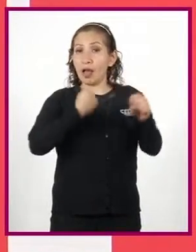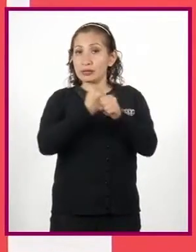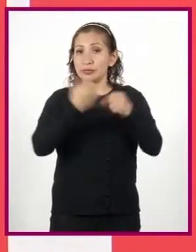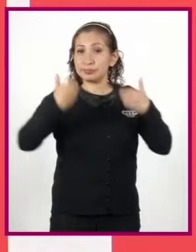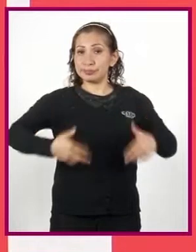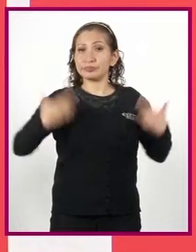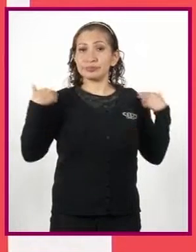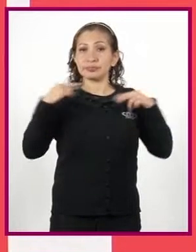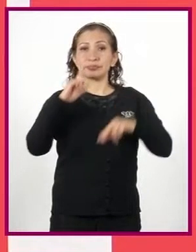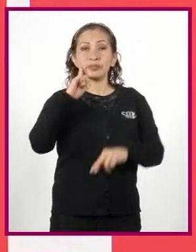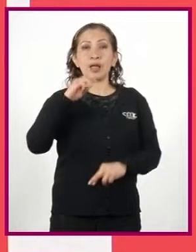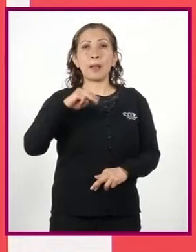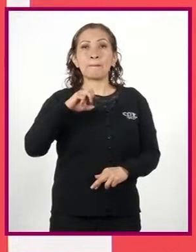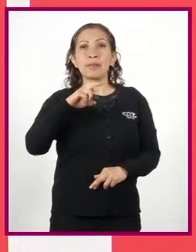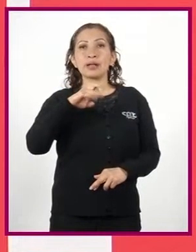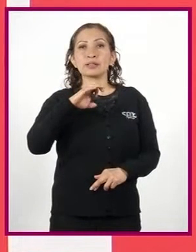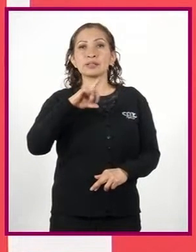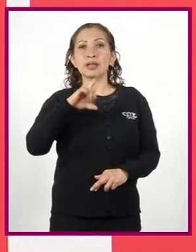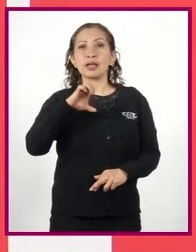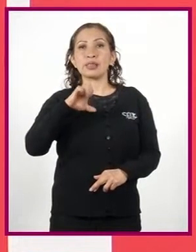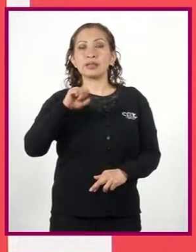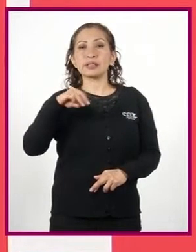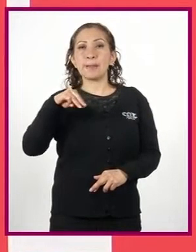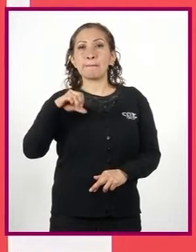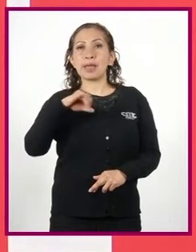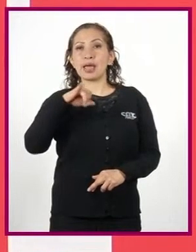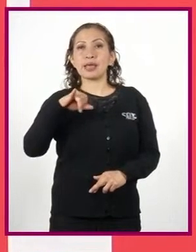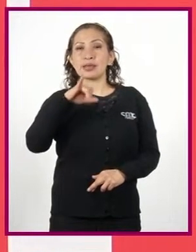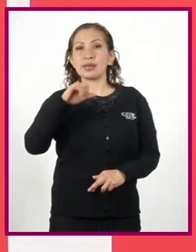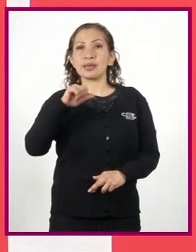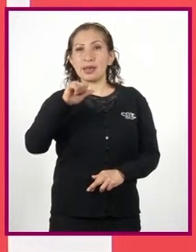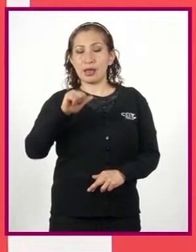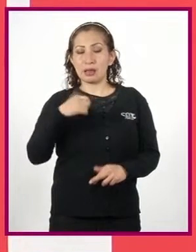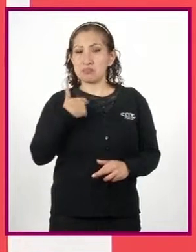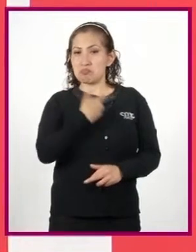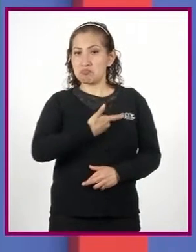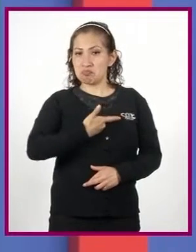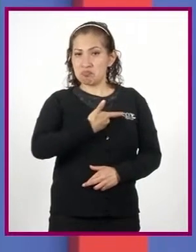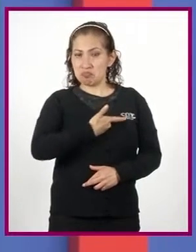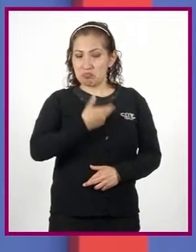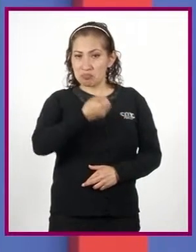la maestra Mercedes Mejía Ángeles y es un gusto saludarles.